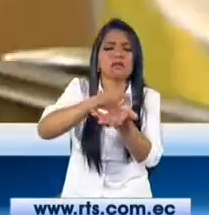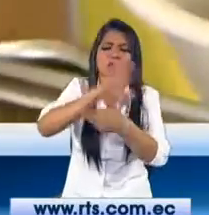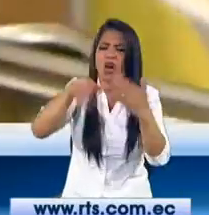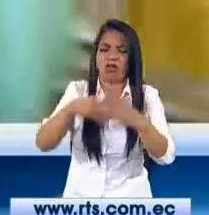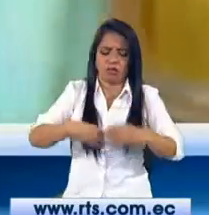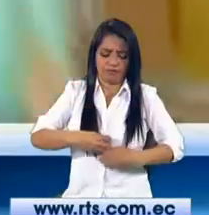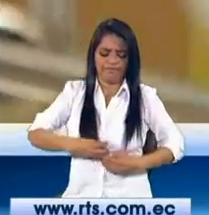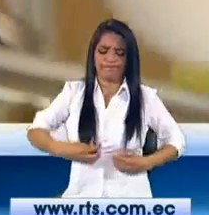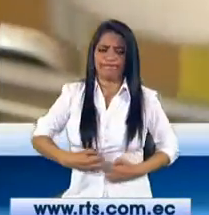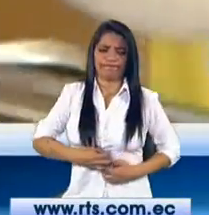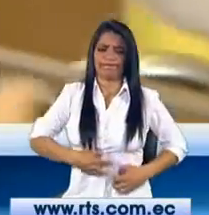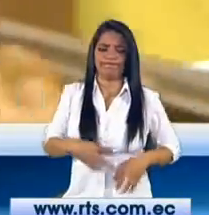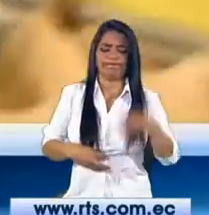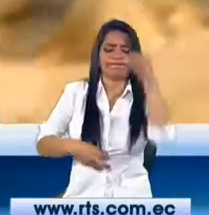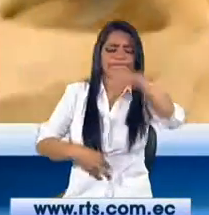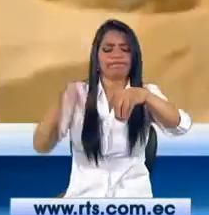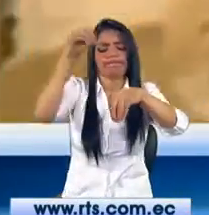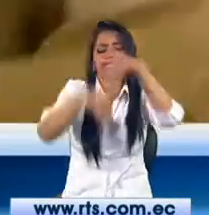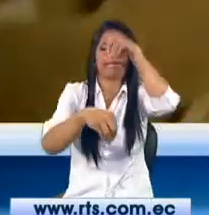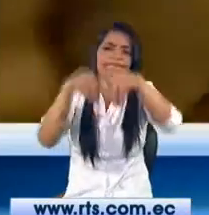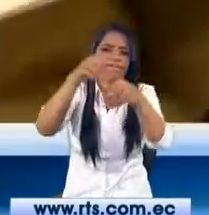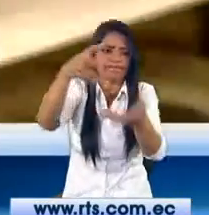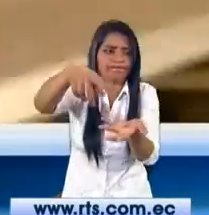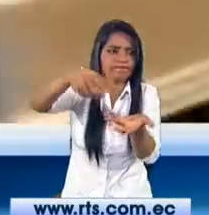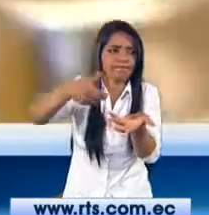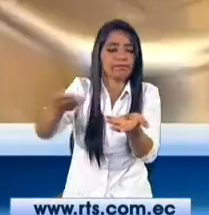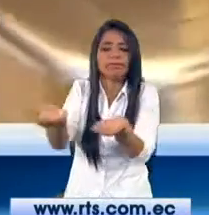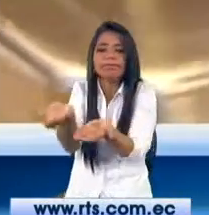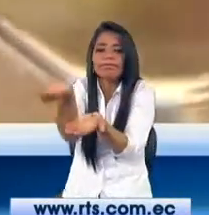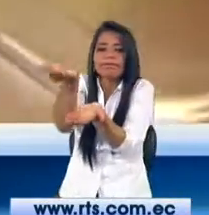entonces ahí viene